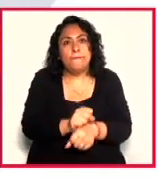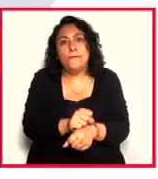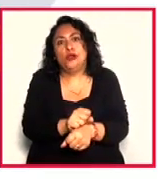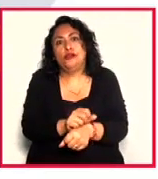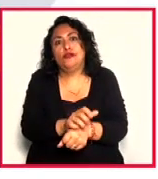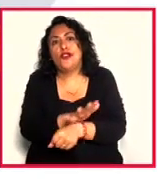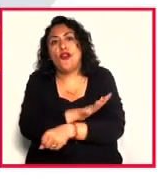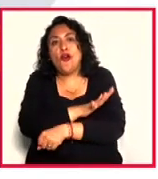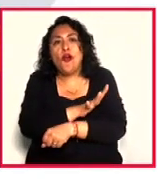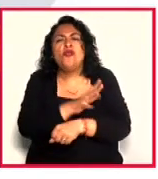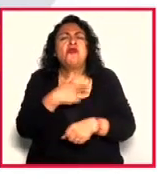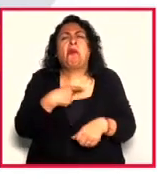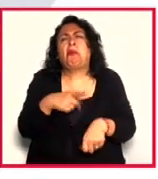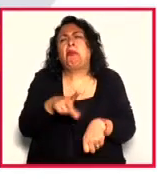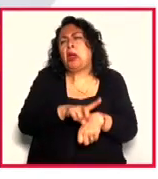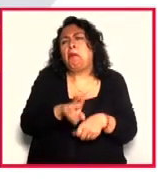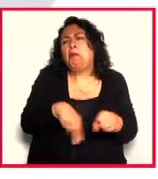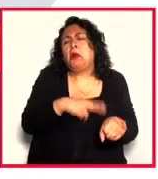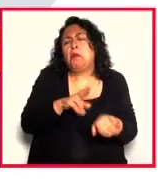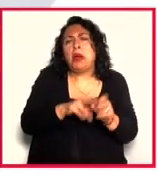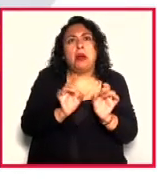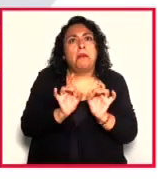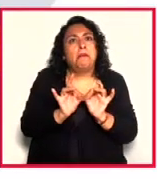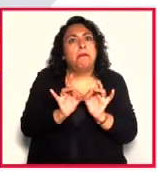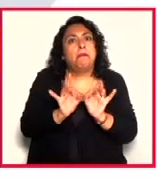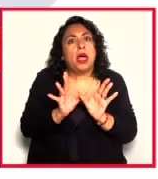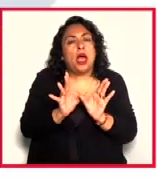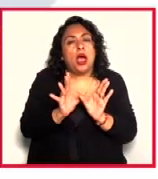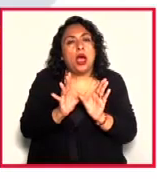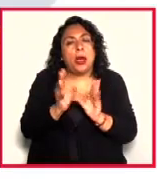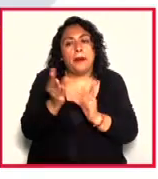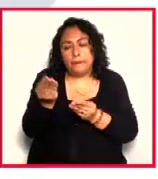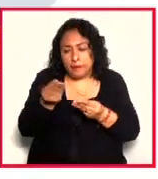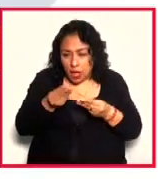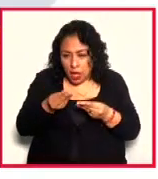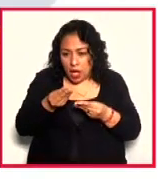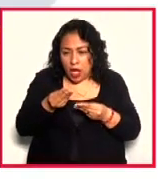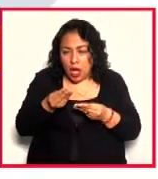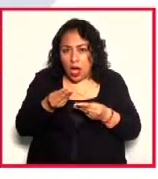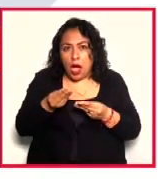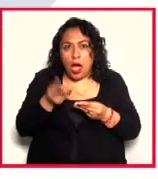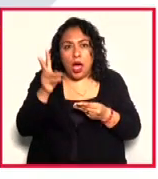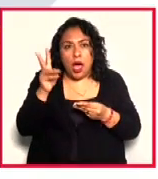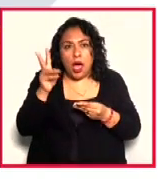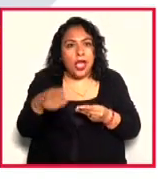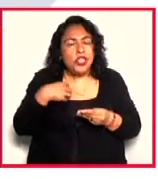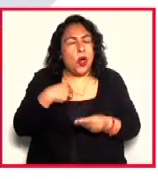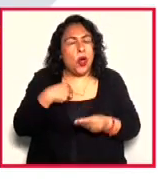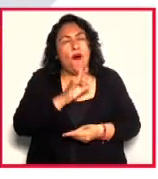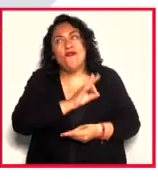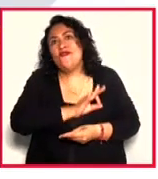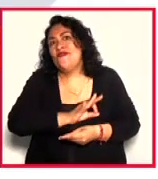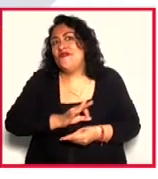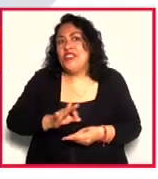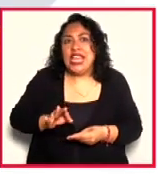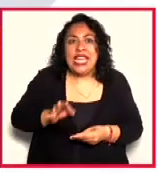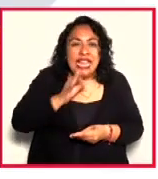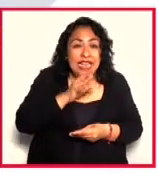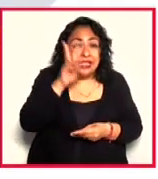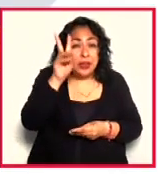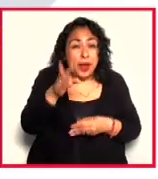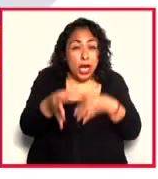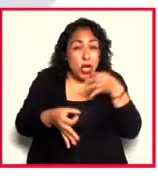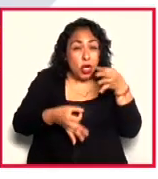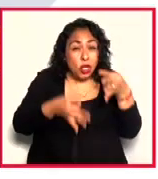mi día normal y de repente me llegó el correo y estuve muy, muy feliz porque recibir esta gran noticia de